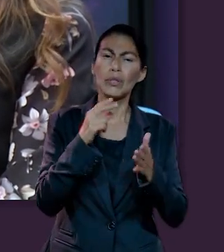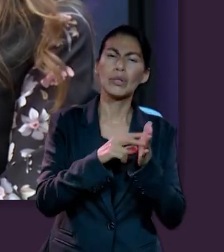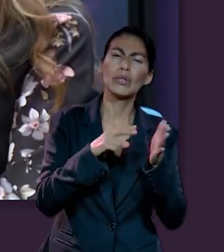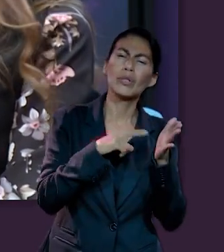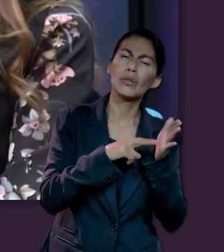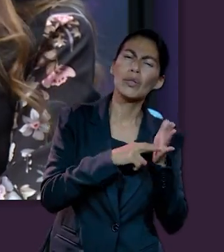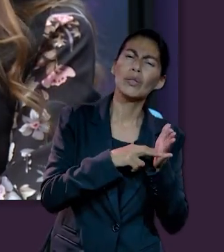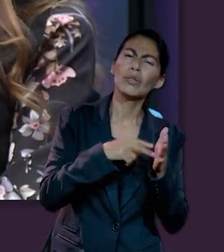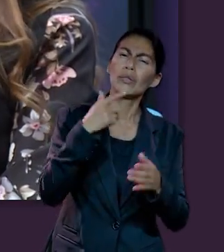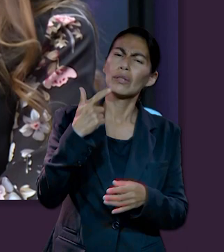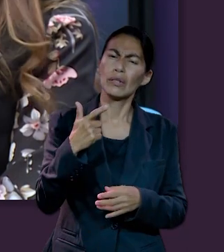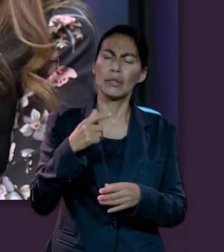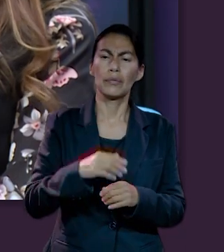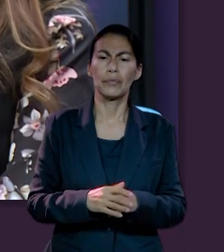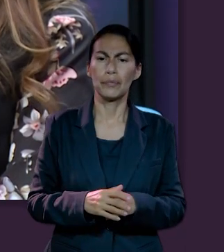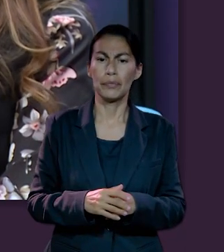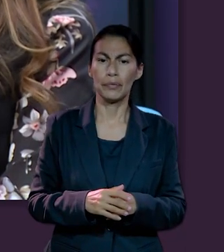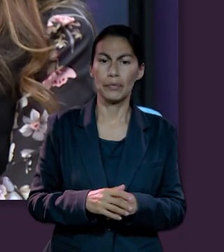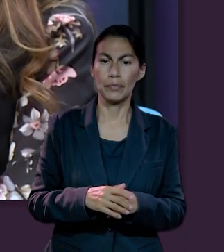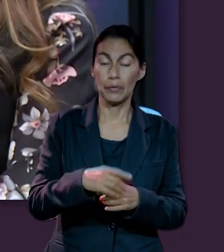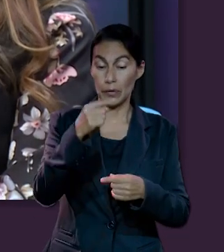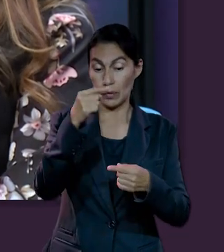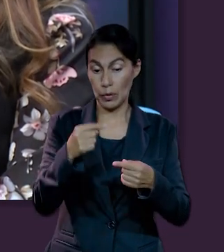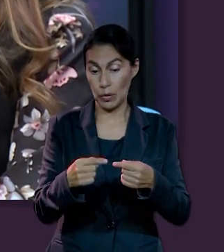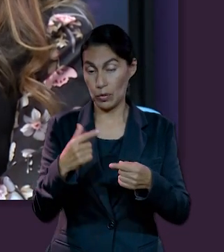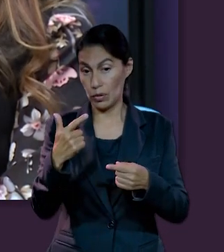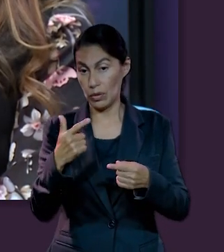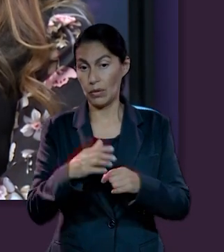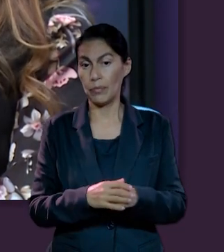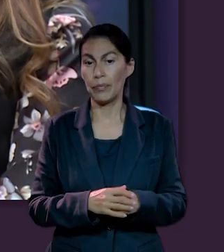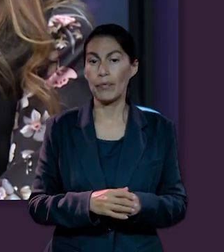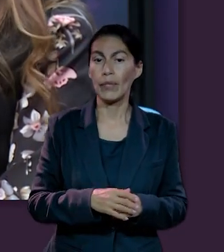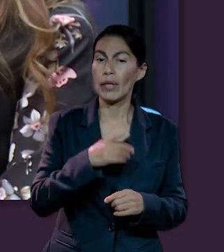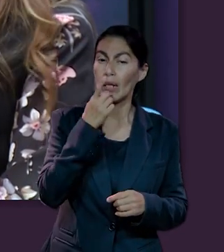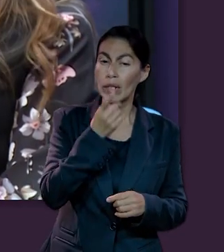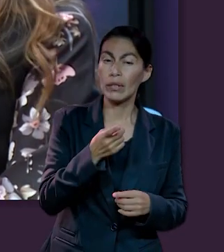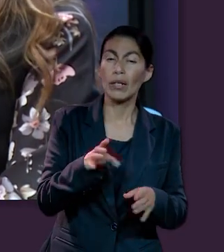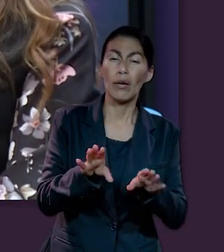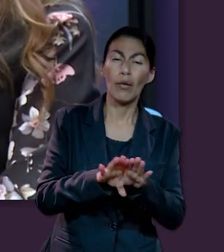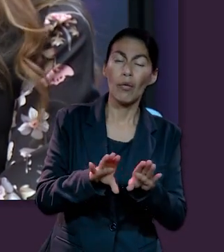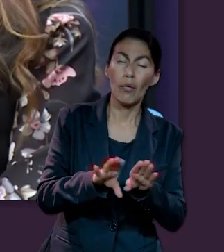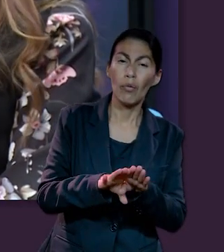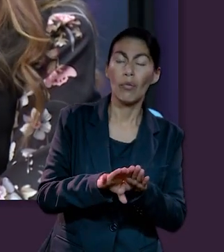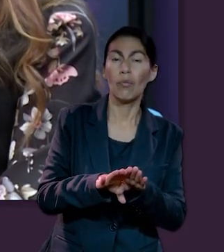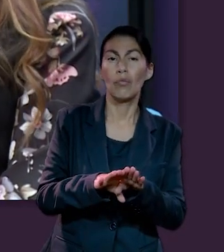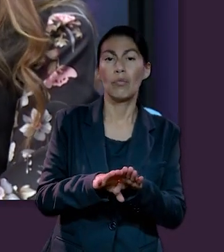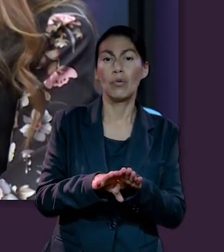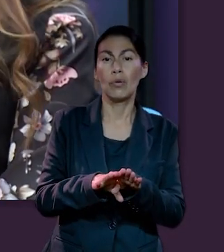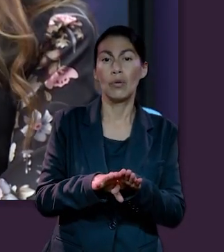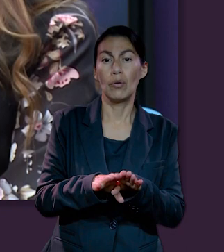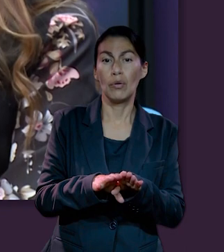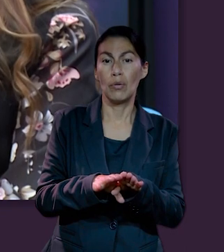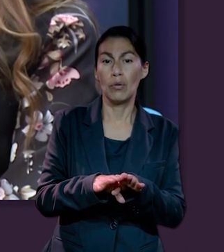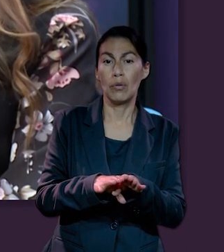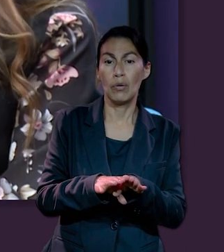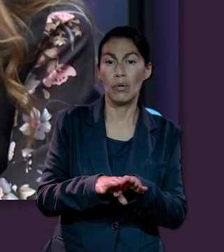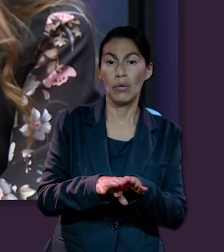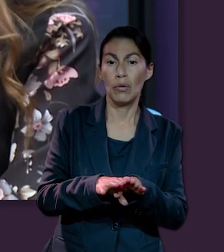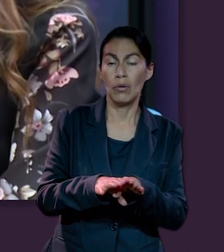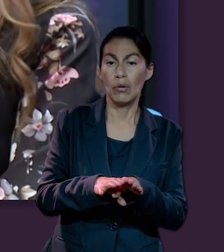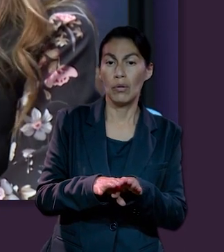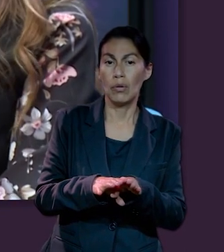12, los primeros siete versículos describen eso, describen en una forma dramática el proceso de